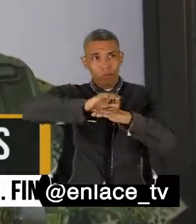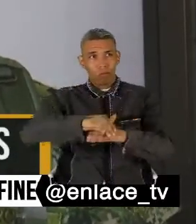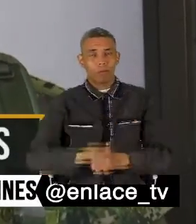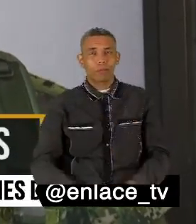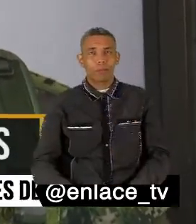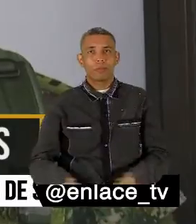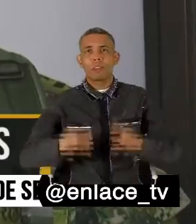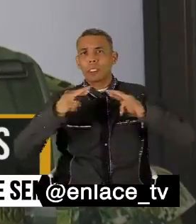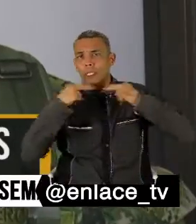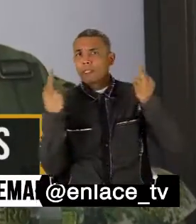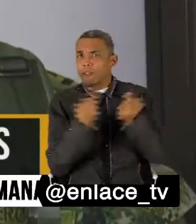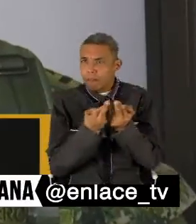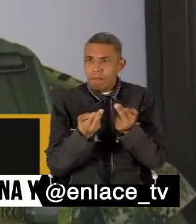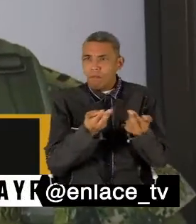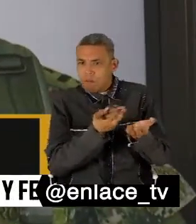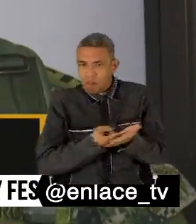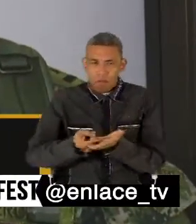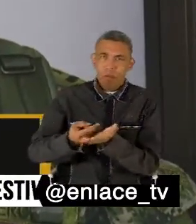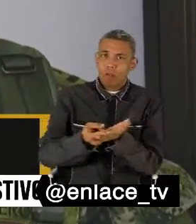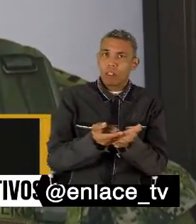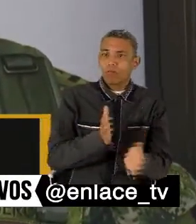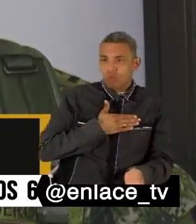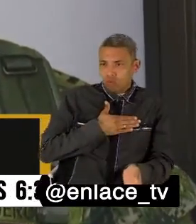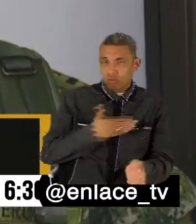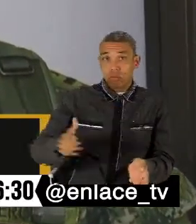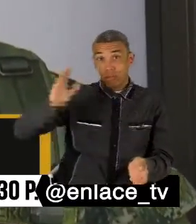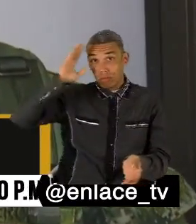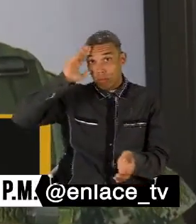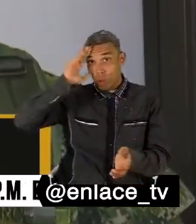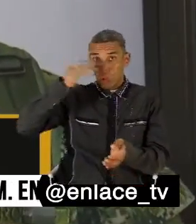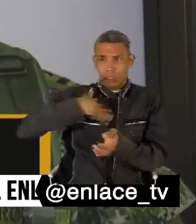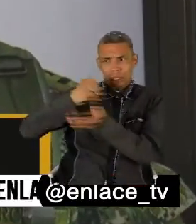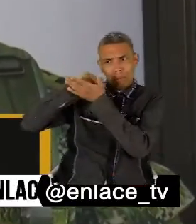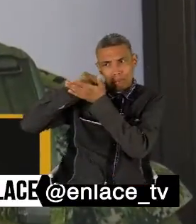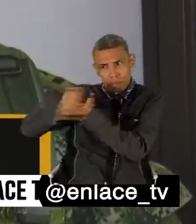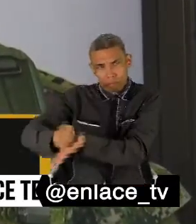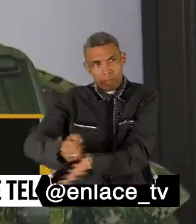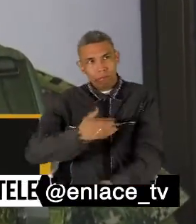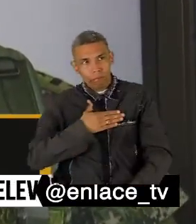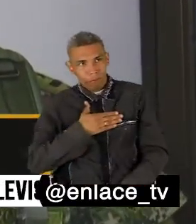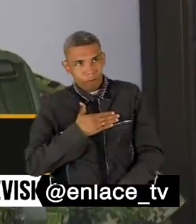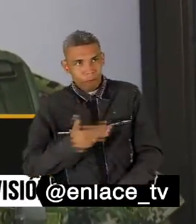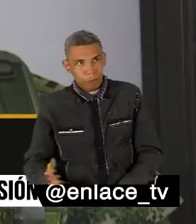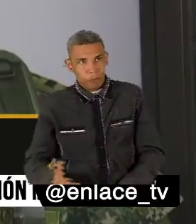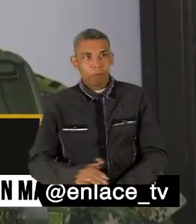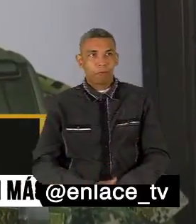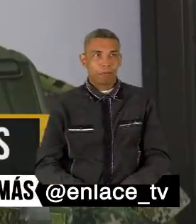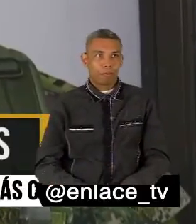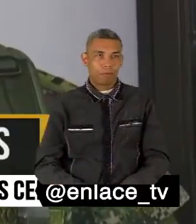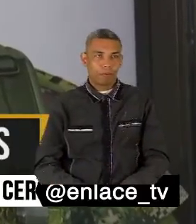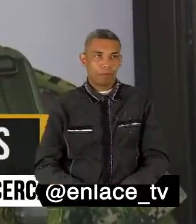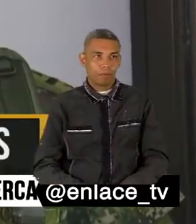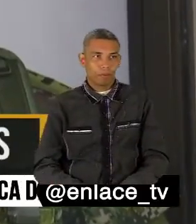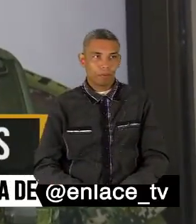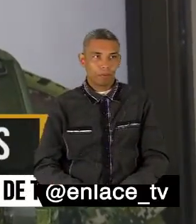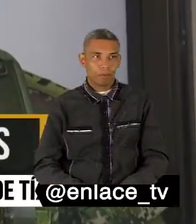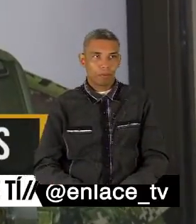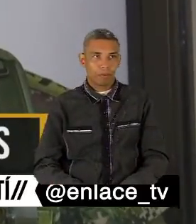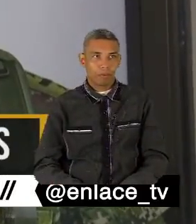continuar fortaleciendo nuestra red de aliados del Magdalena Medio, especialmente en el municipio de Barranca Bermeja,